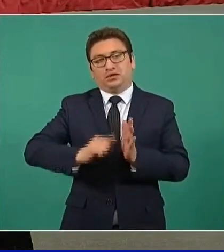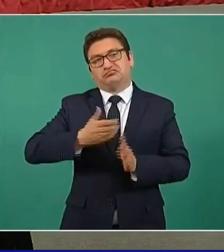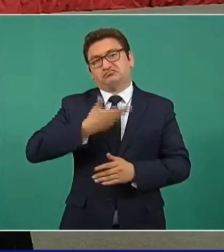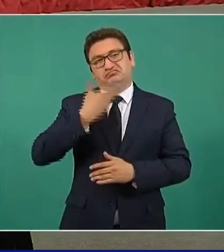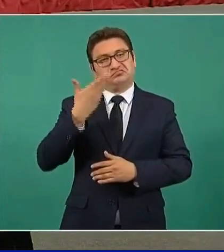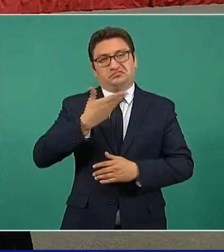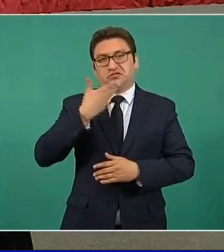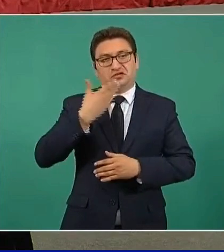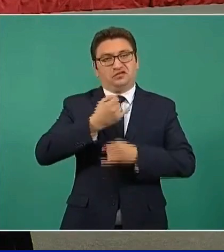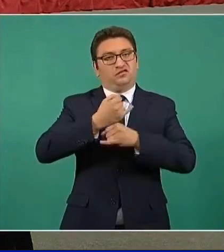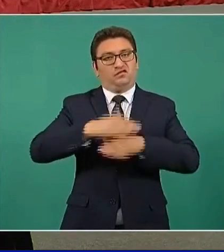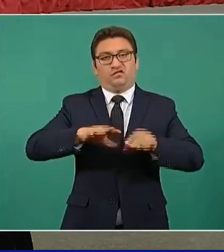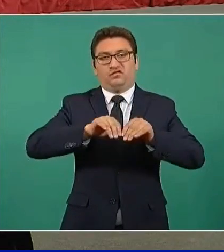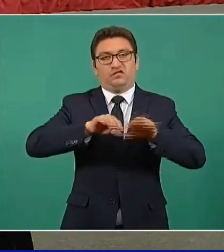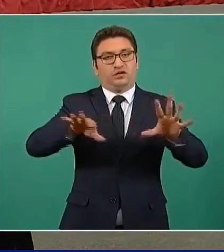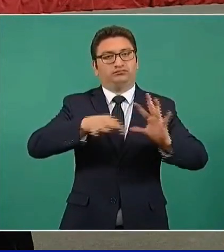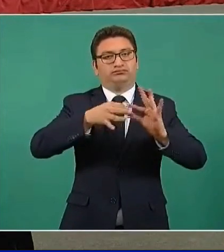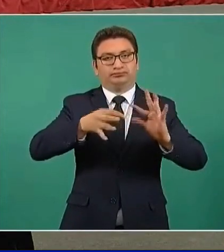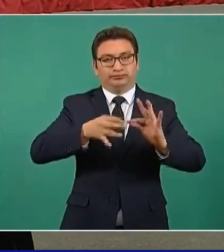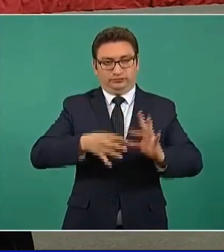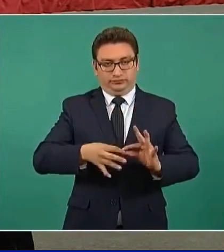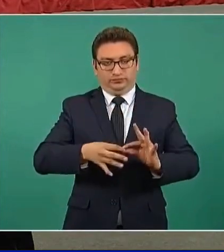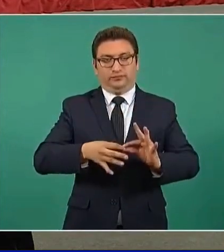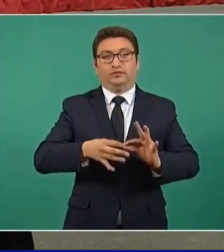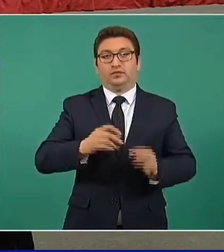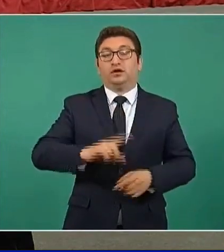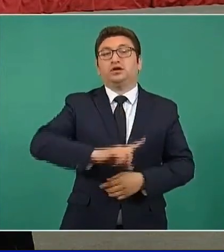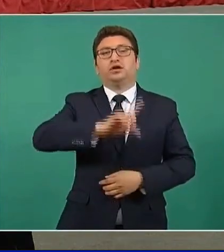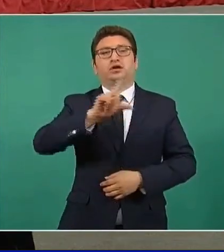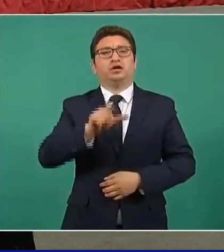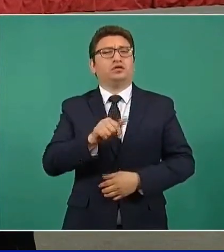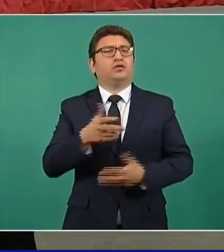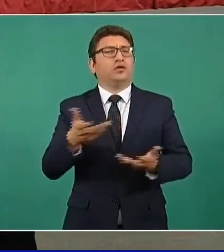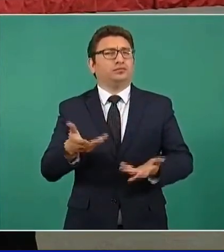informamos y luego